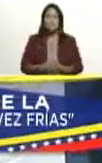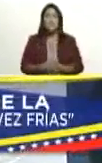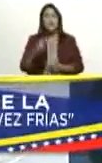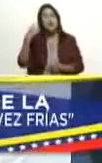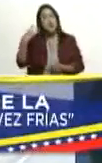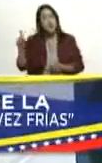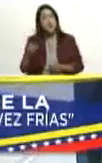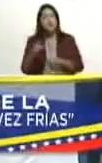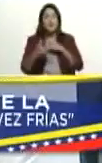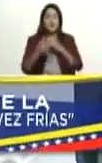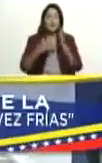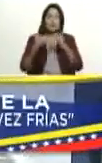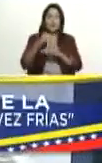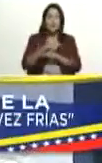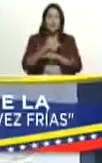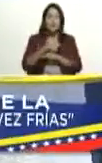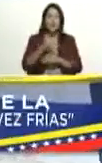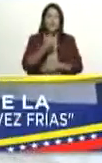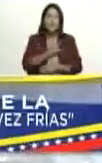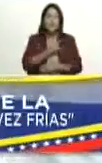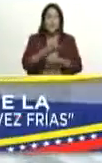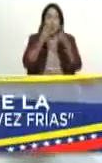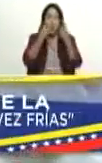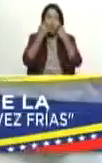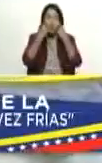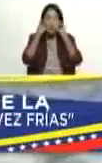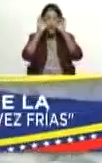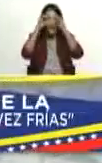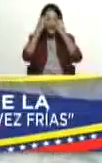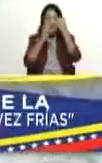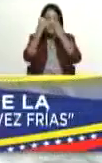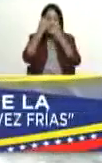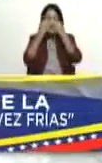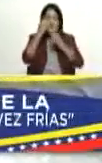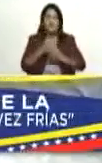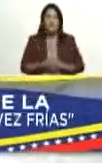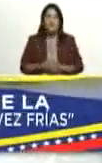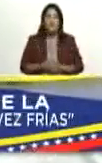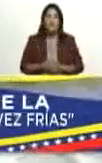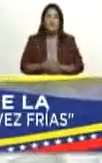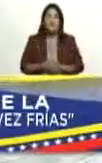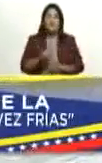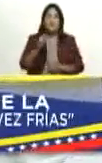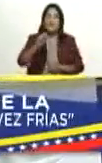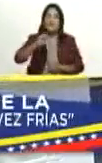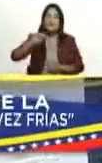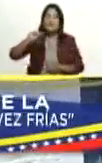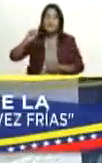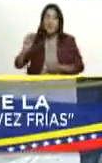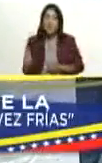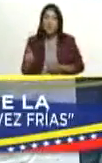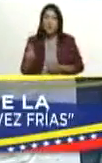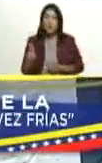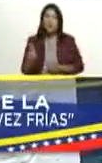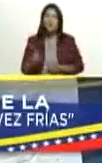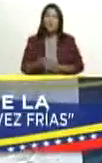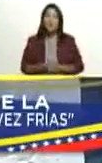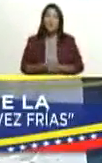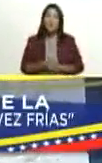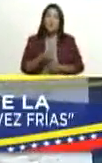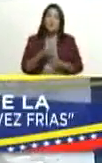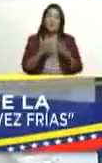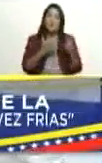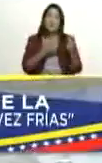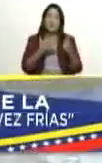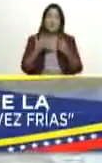superior universitario de optometría, la primera corte de TSU. De posgrado hay 1.547 con 77%